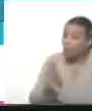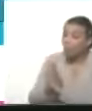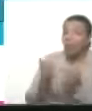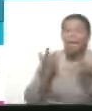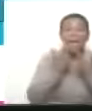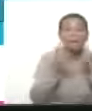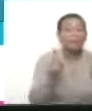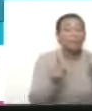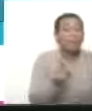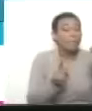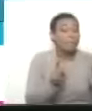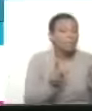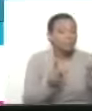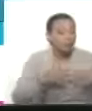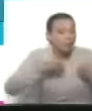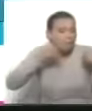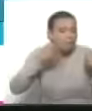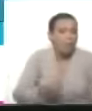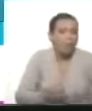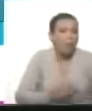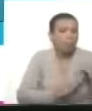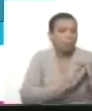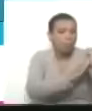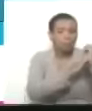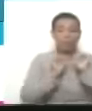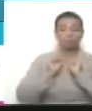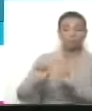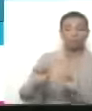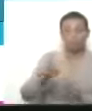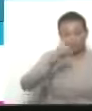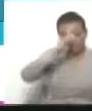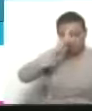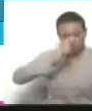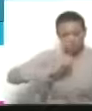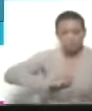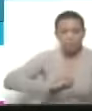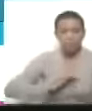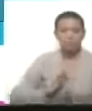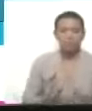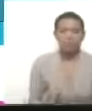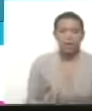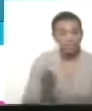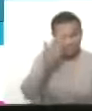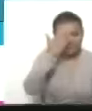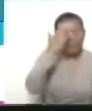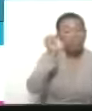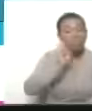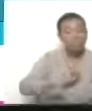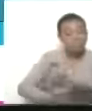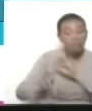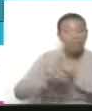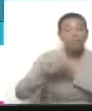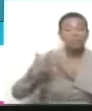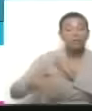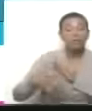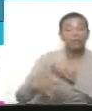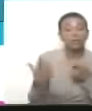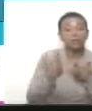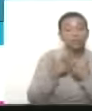Libertadores antiimperialistas de gente de dignidad que sabemos defender lo